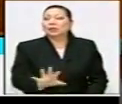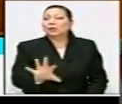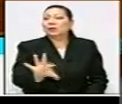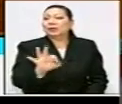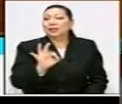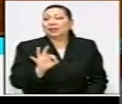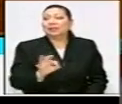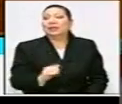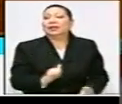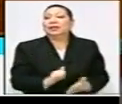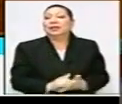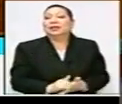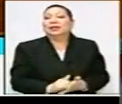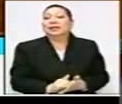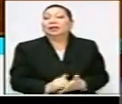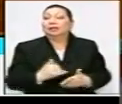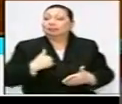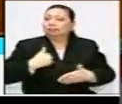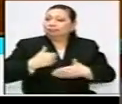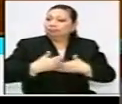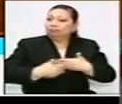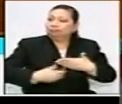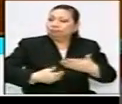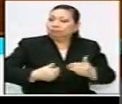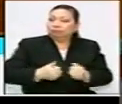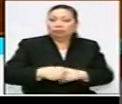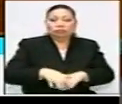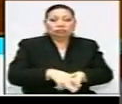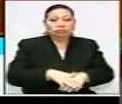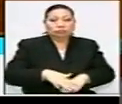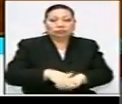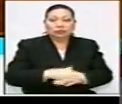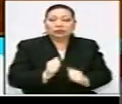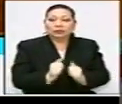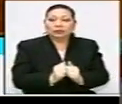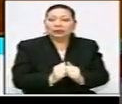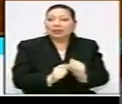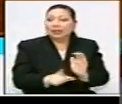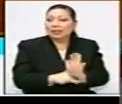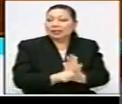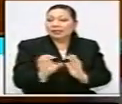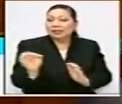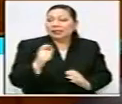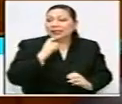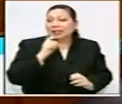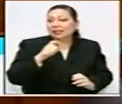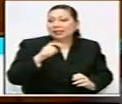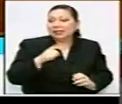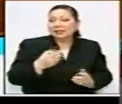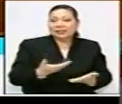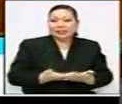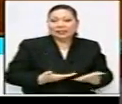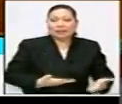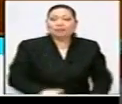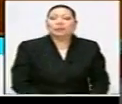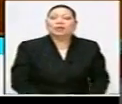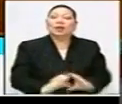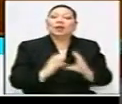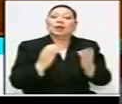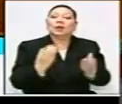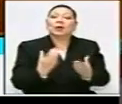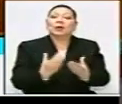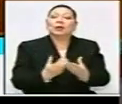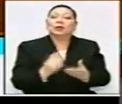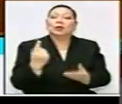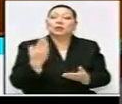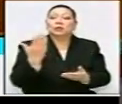elección, los que continuarán con su respectivo trámite conforme a ley sin necesidad de previa autorización del Congreso